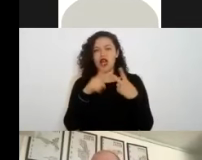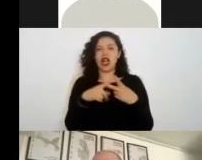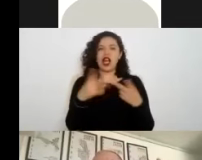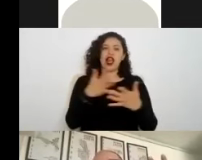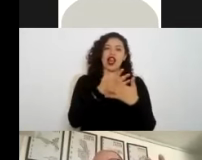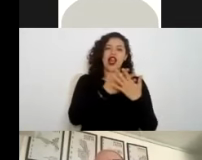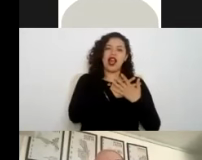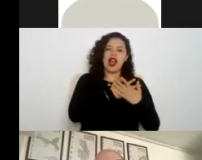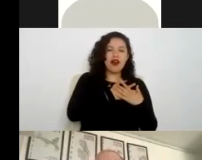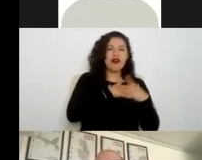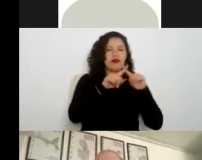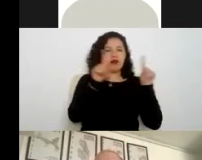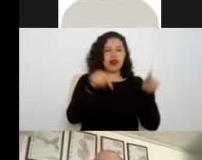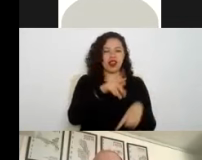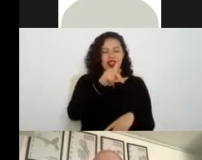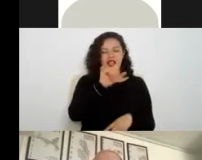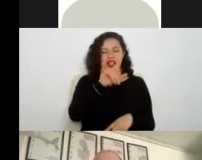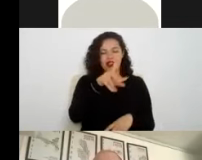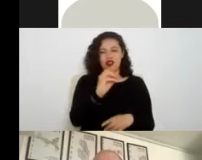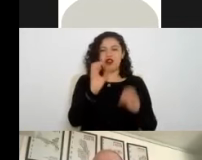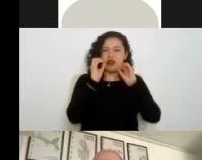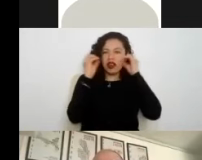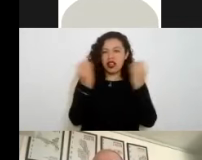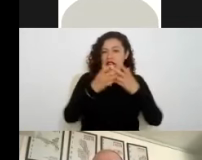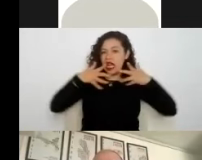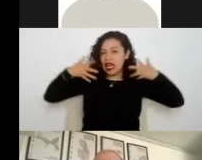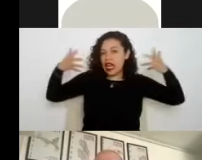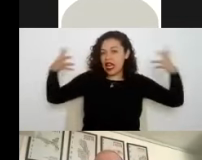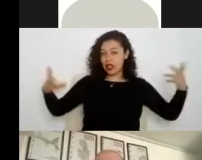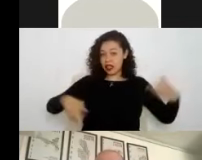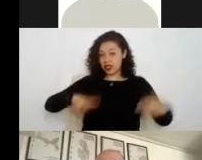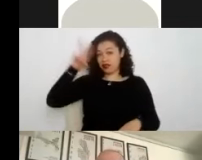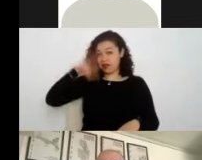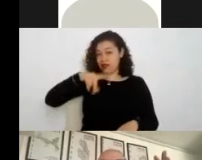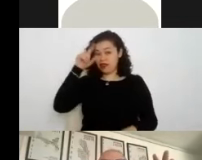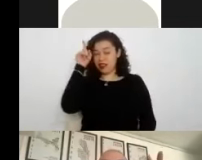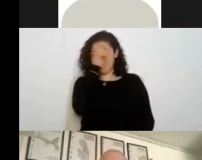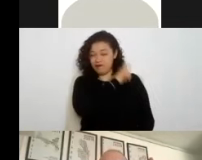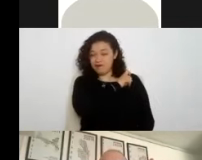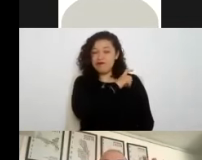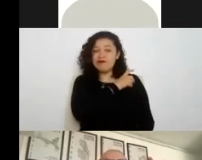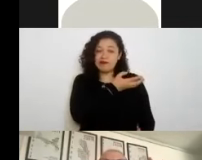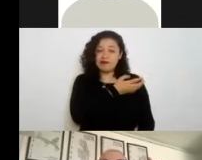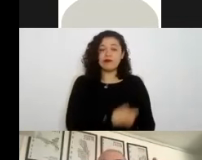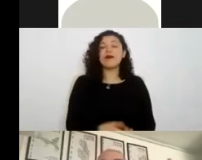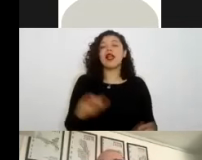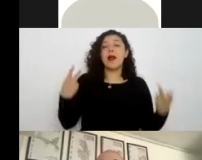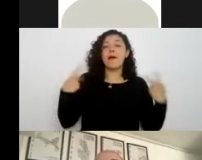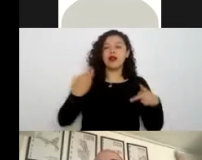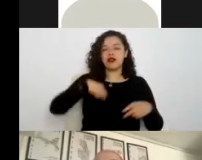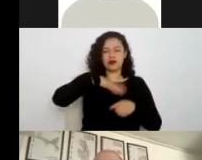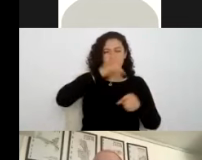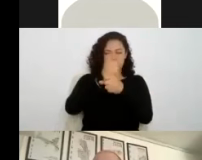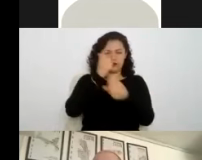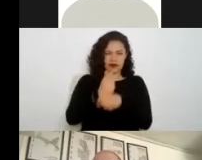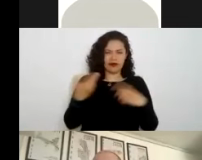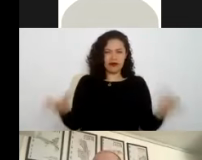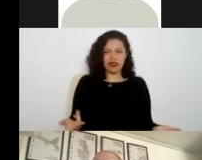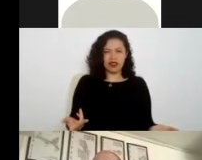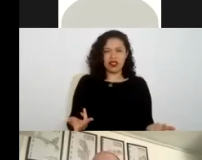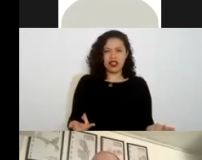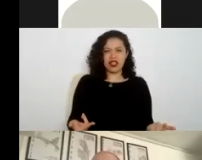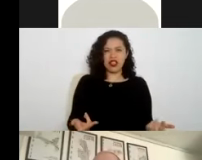a ser organizaciones muy grandes que es un tema pues bien complicado, ¿no? Entonces, la gente nos dimos cuenta que ni siquiera conocía los bonos de